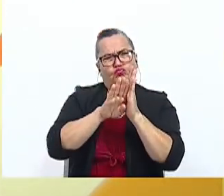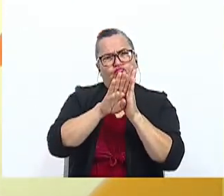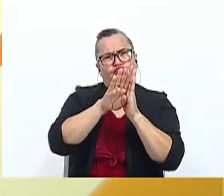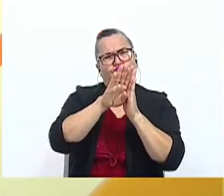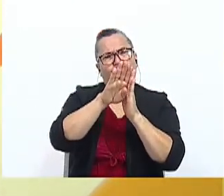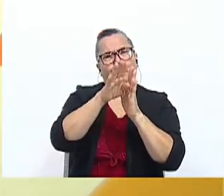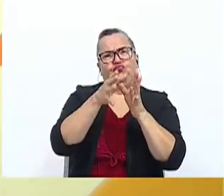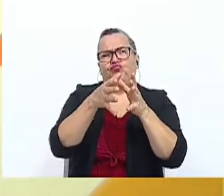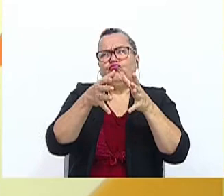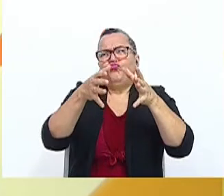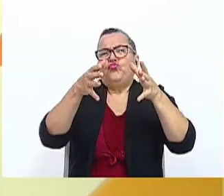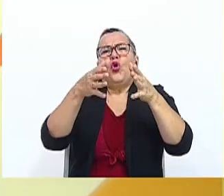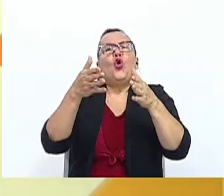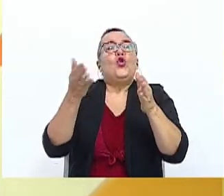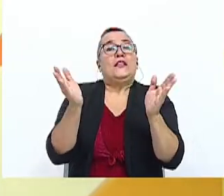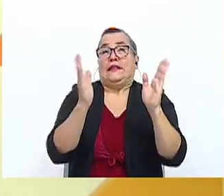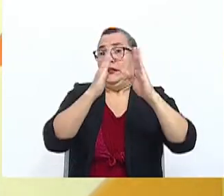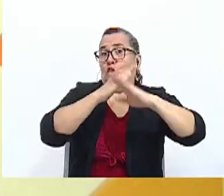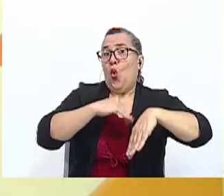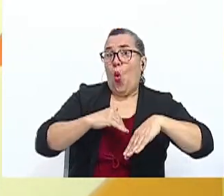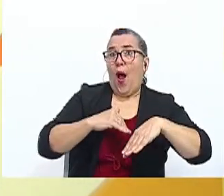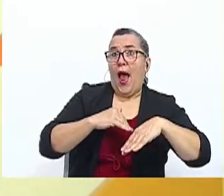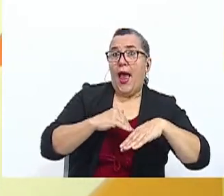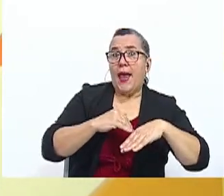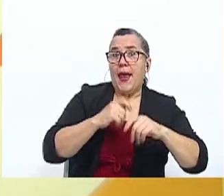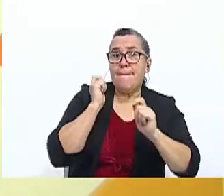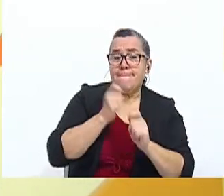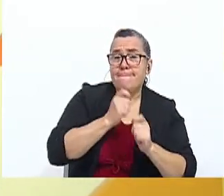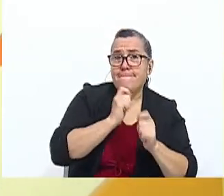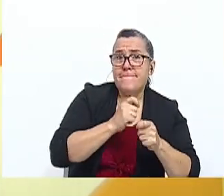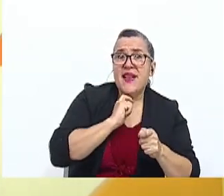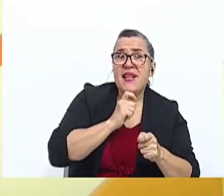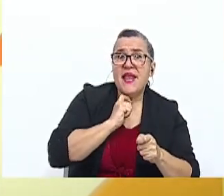metálica? Piensen por unos segundos.